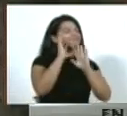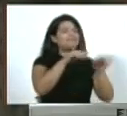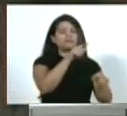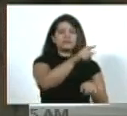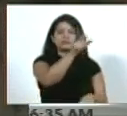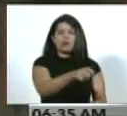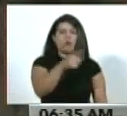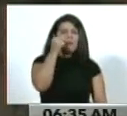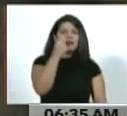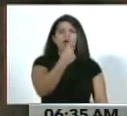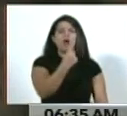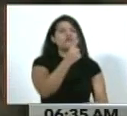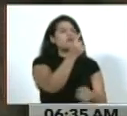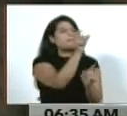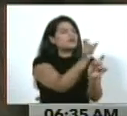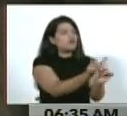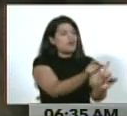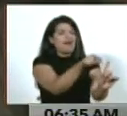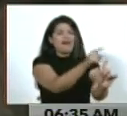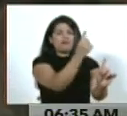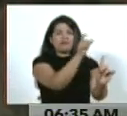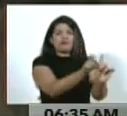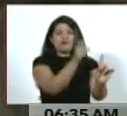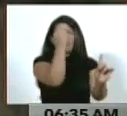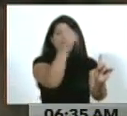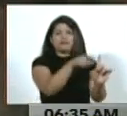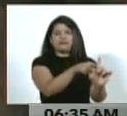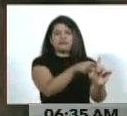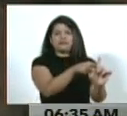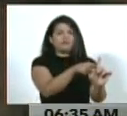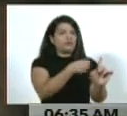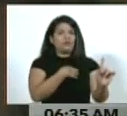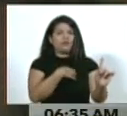a una particularidad, a un individuo más.